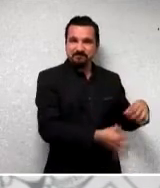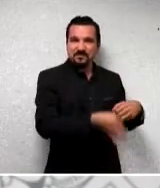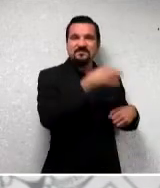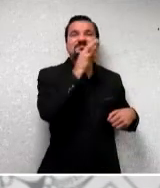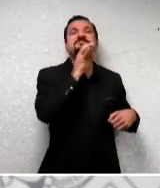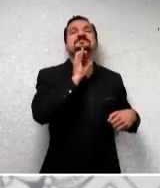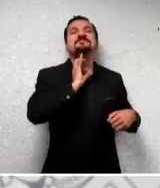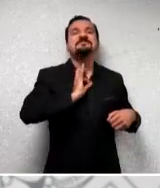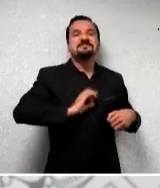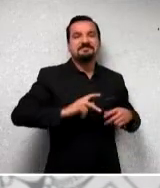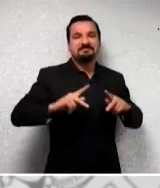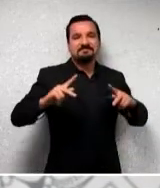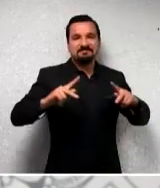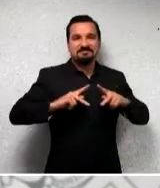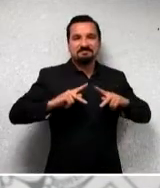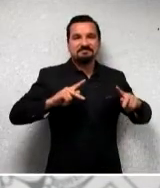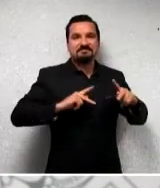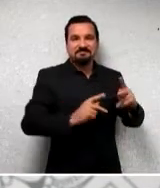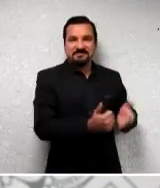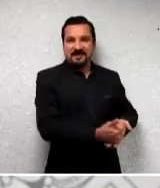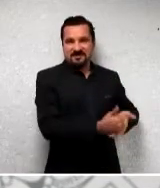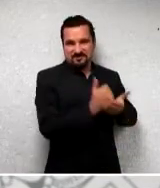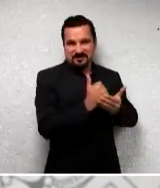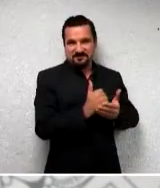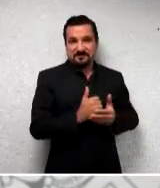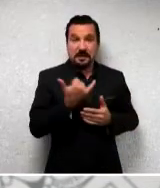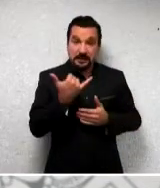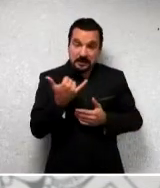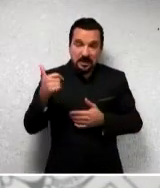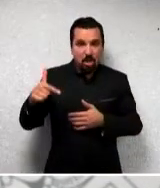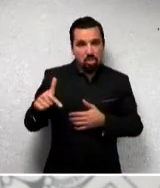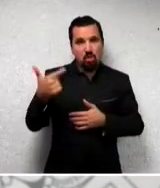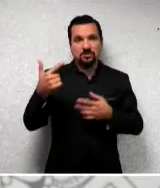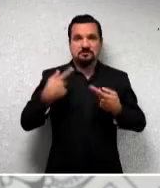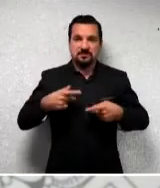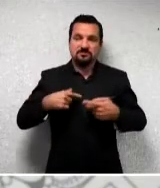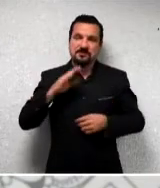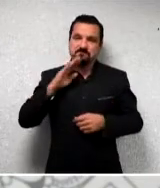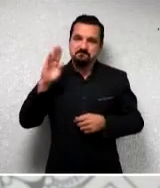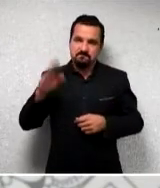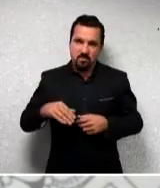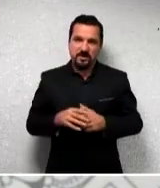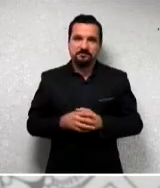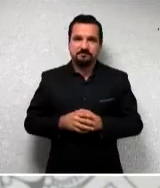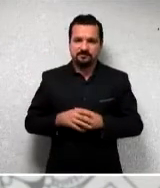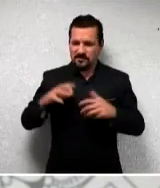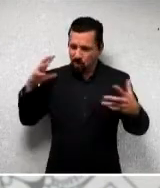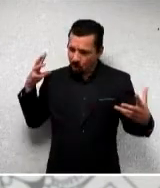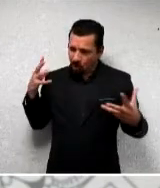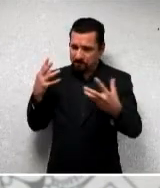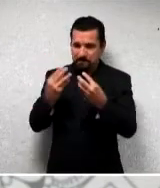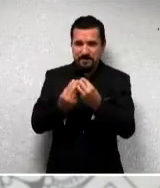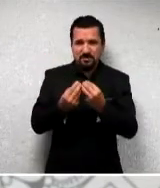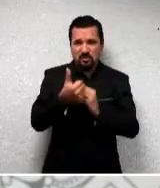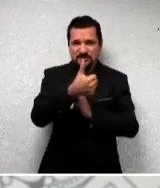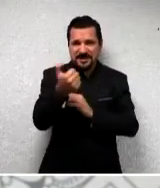así como las 12 defunciones en total se han estudiado